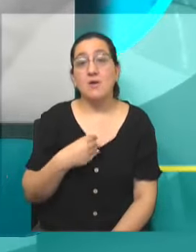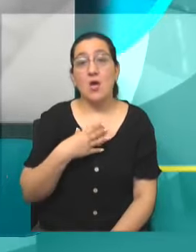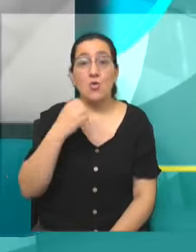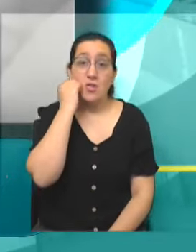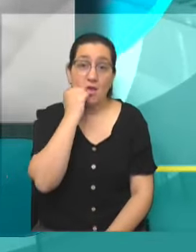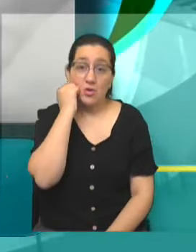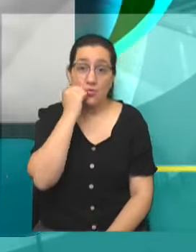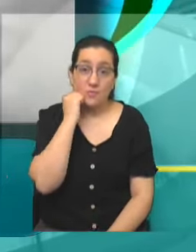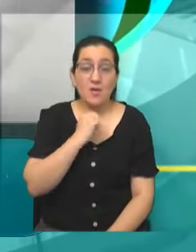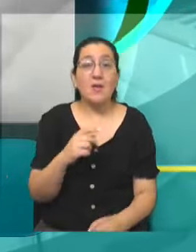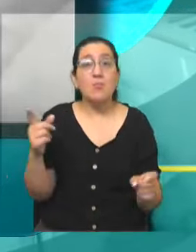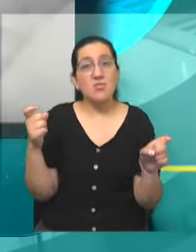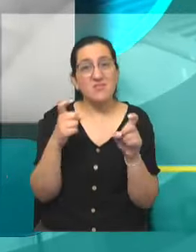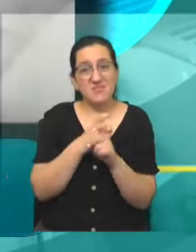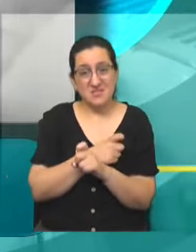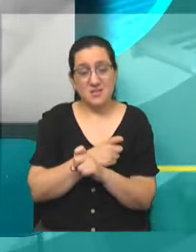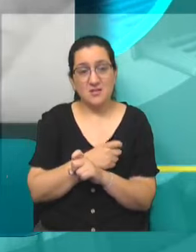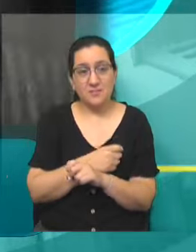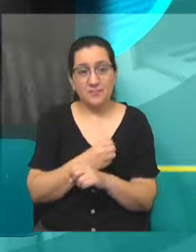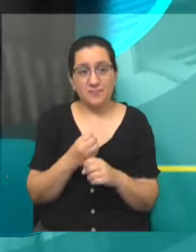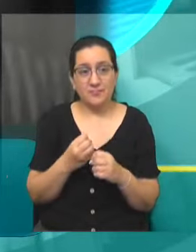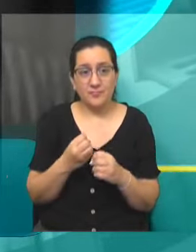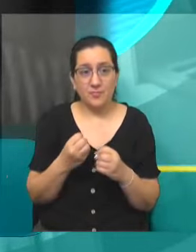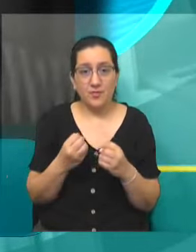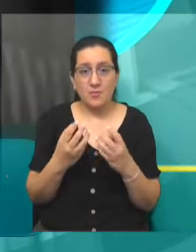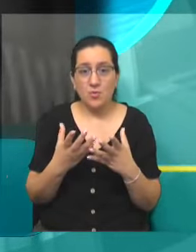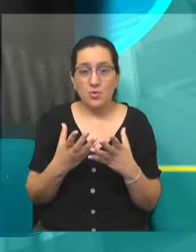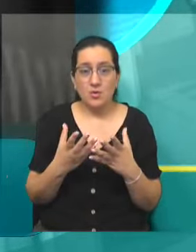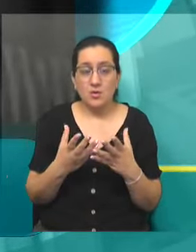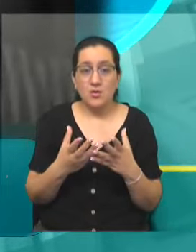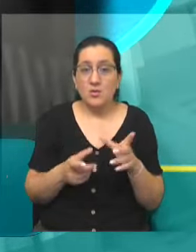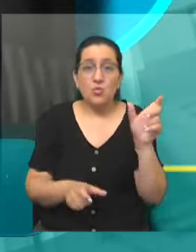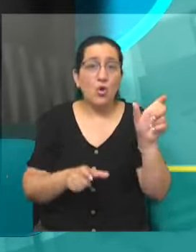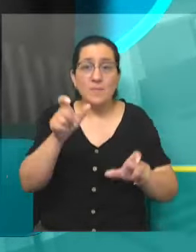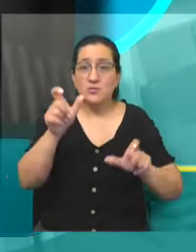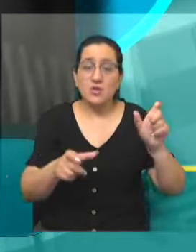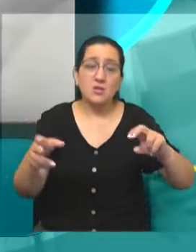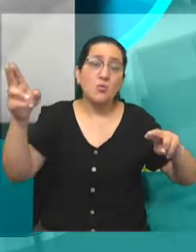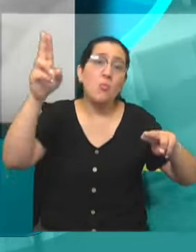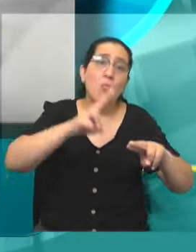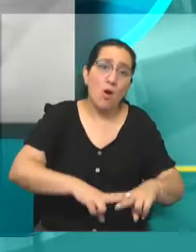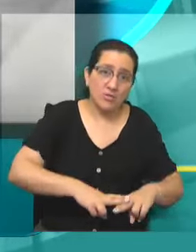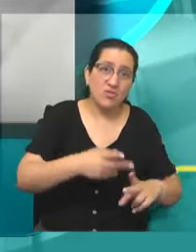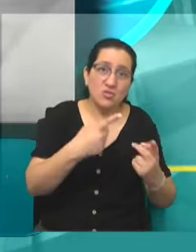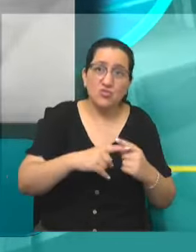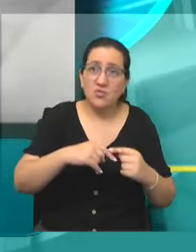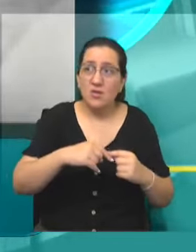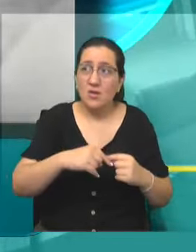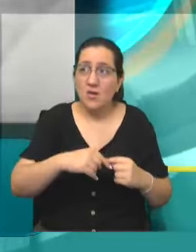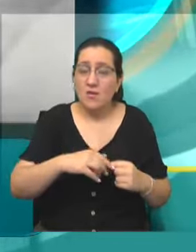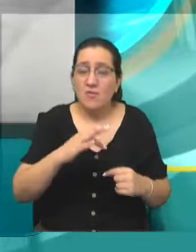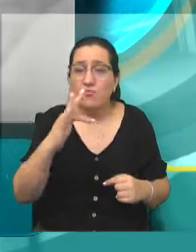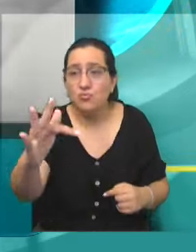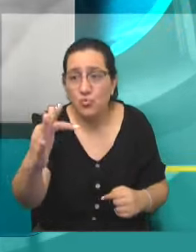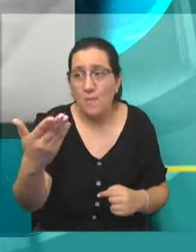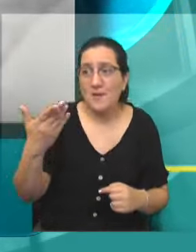eso, ¿no? Es muy difícil realmente, porque están como muertos todos los personajes, va y viene en el tiempo todo el tiempo, pero no muertos